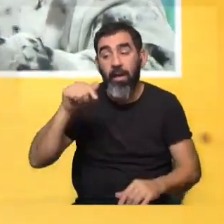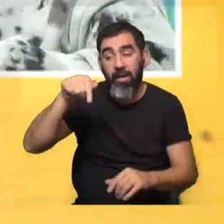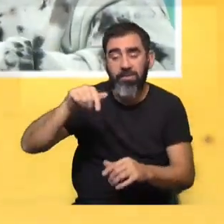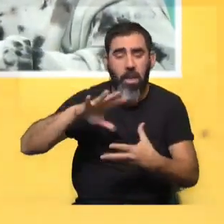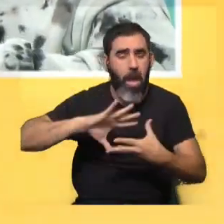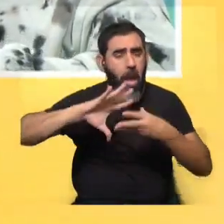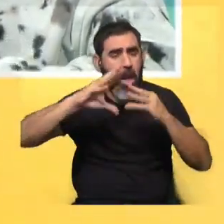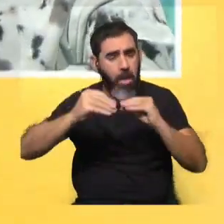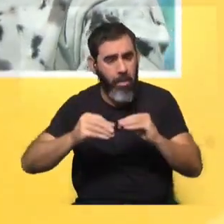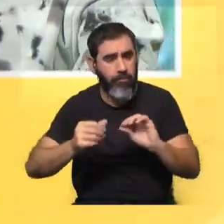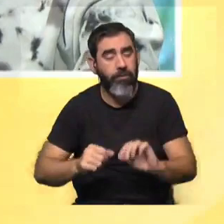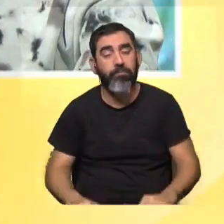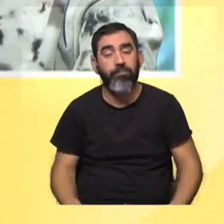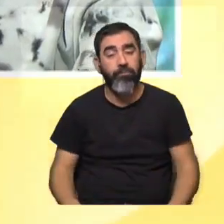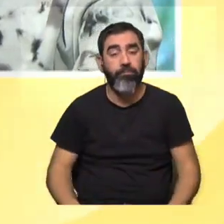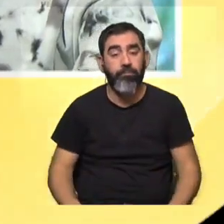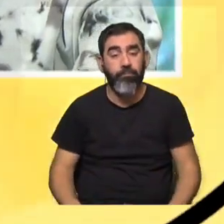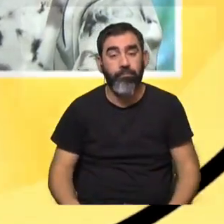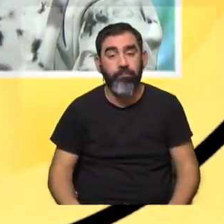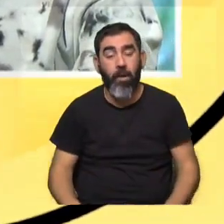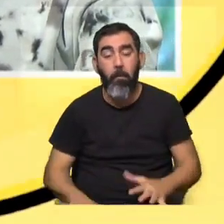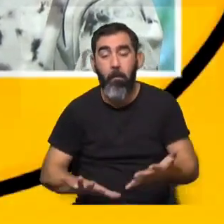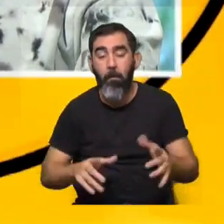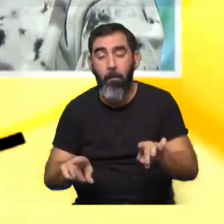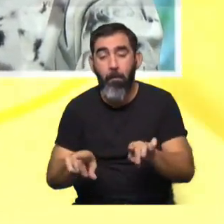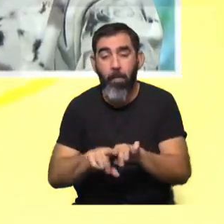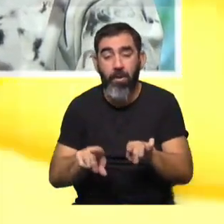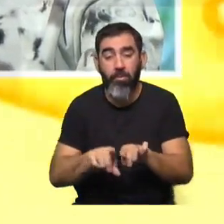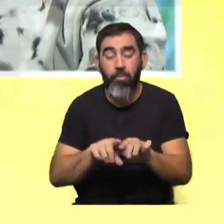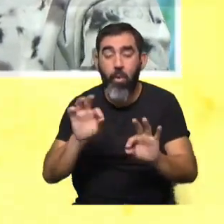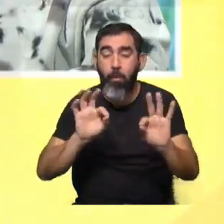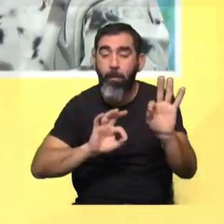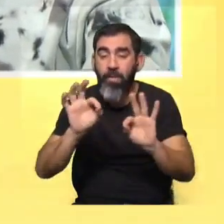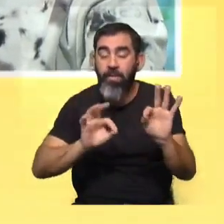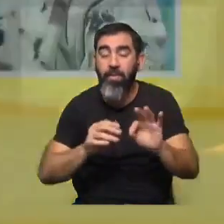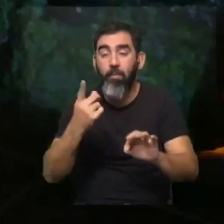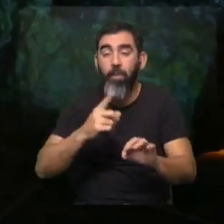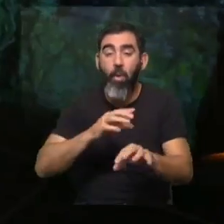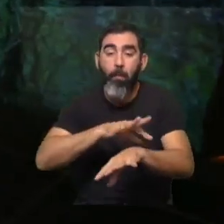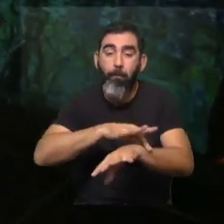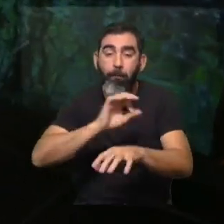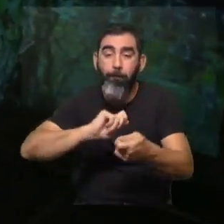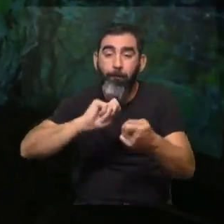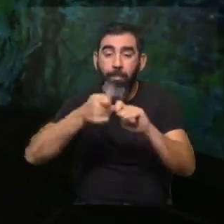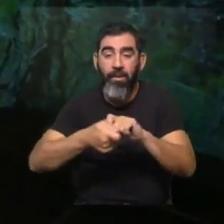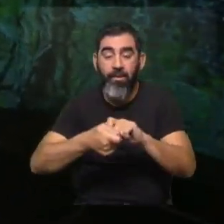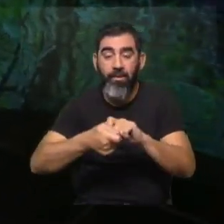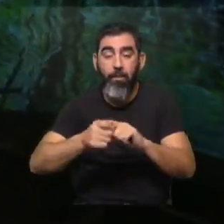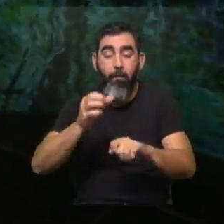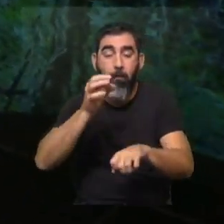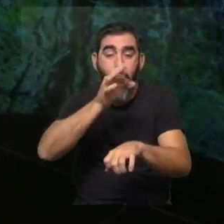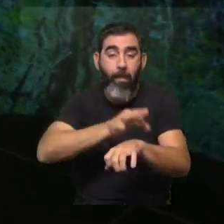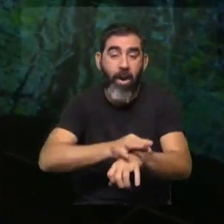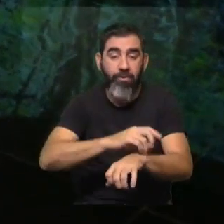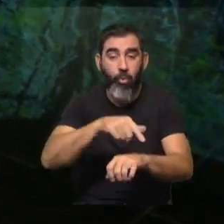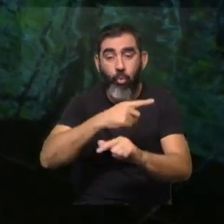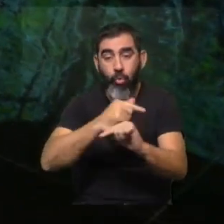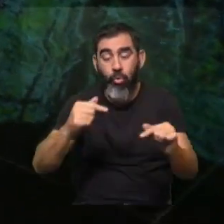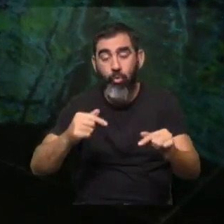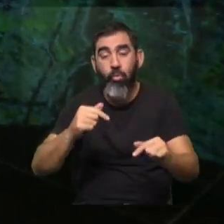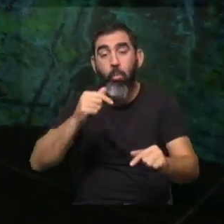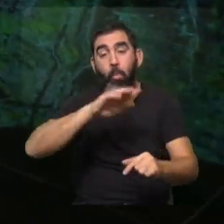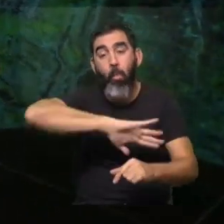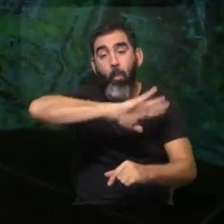adapta. Hablando en criollo, son más o menos del mismo tamaño, pero cambia la piel, ¿no? Uno es manchado y el otro no. El gato